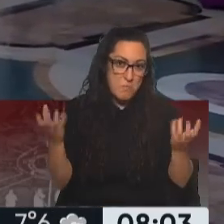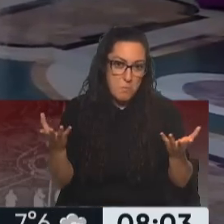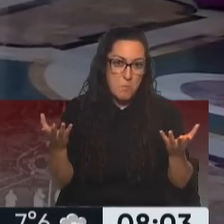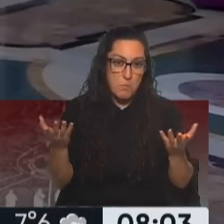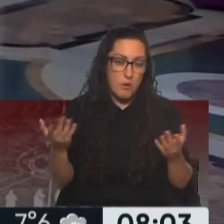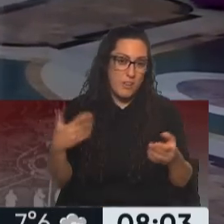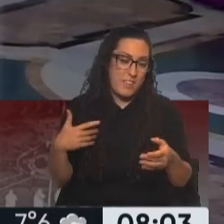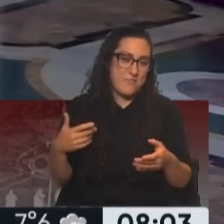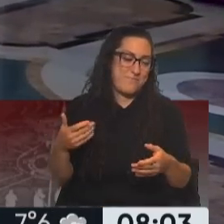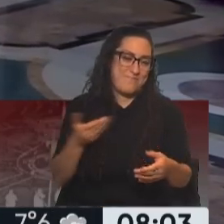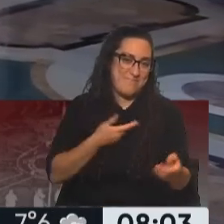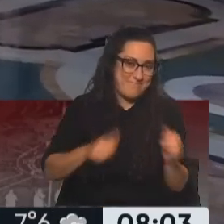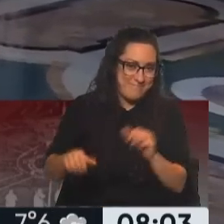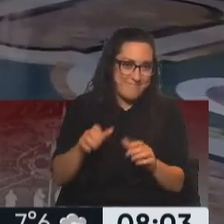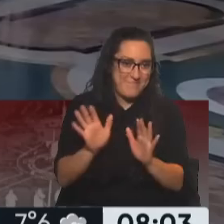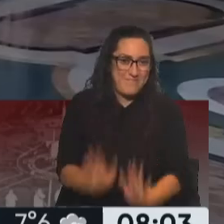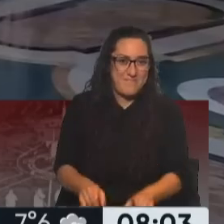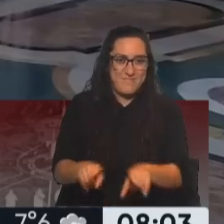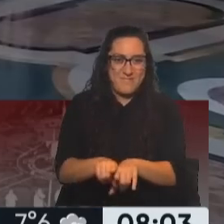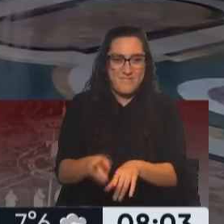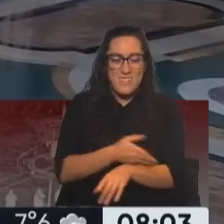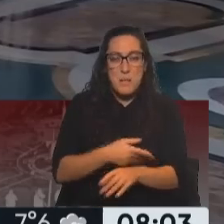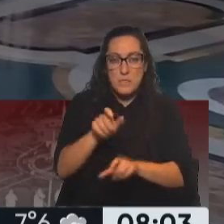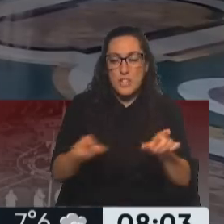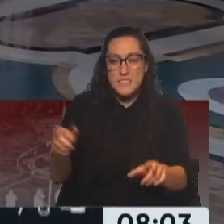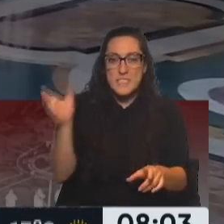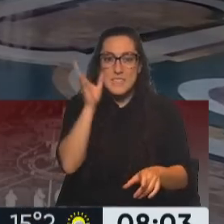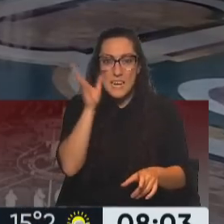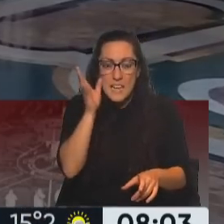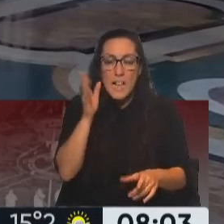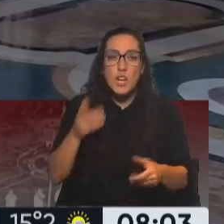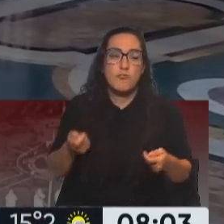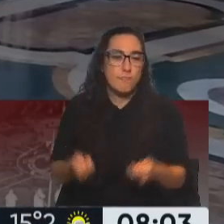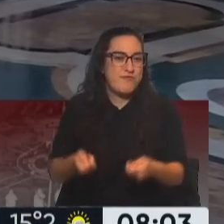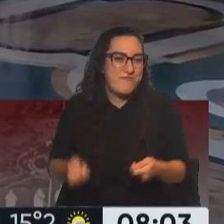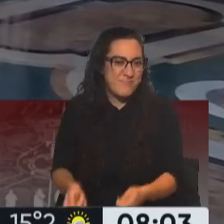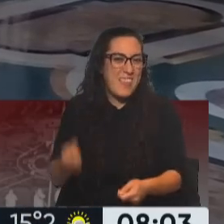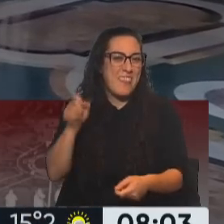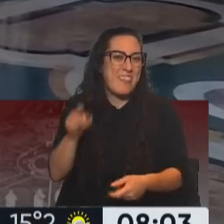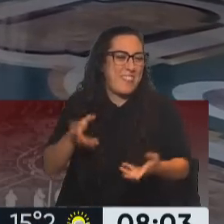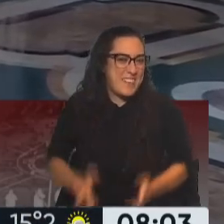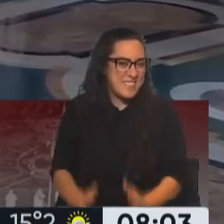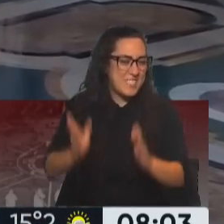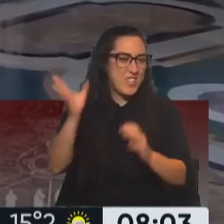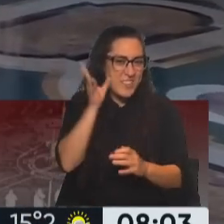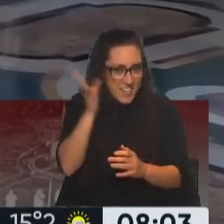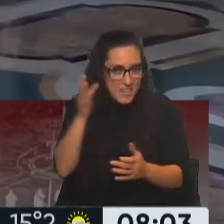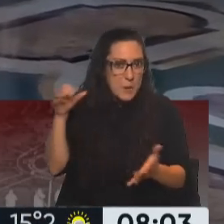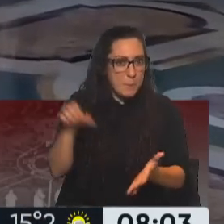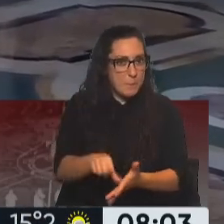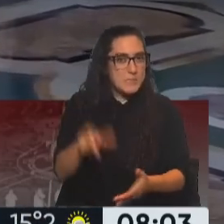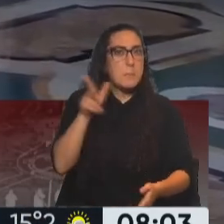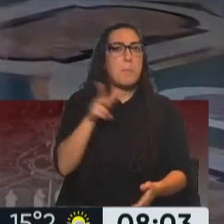metafísica. La información internacional indica que los italianos están pugnando por un papa italiano y le preguntamos a Leti qué significa para una nación tener un